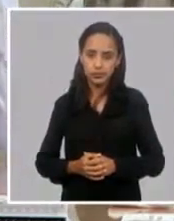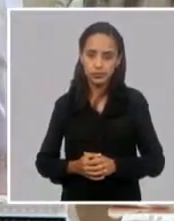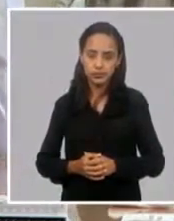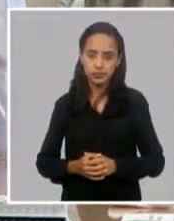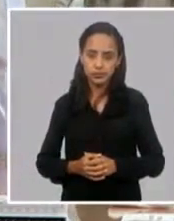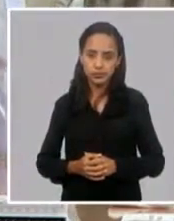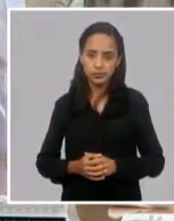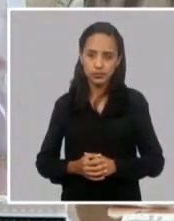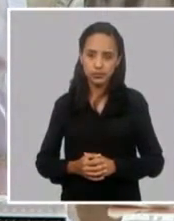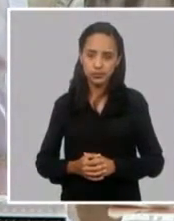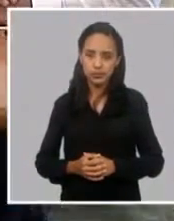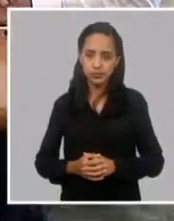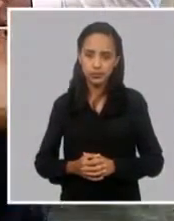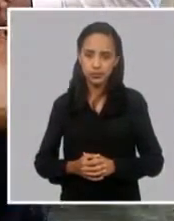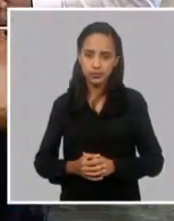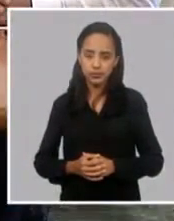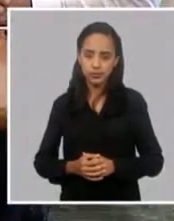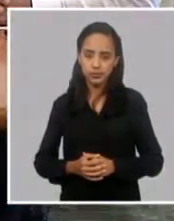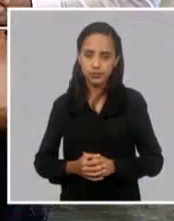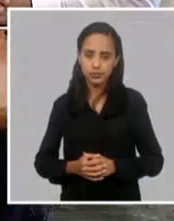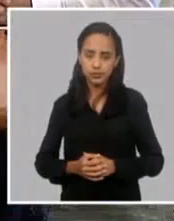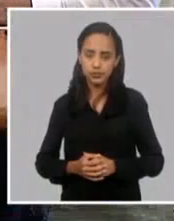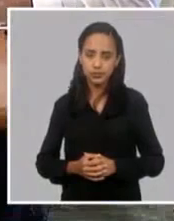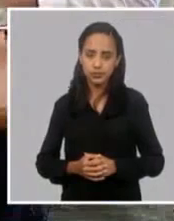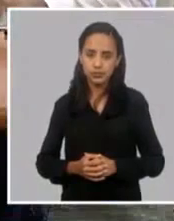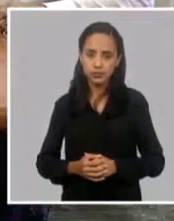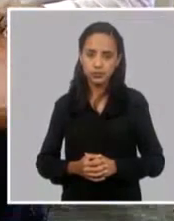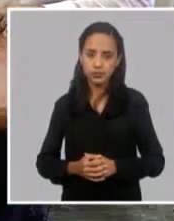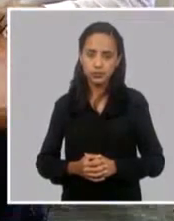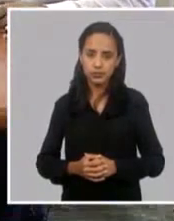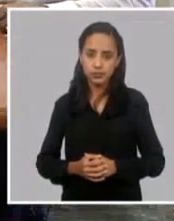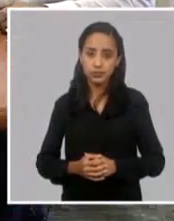conservador que vincula a la mafia